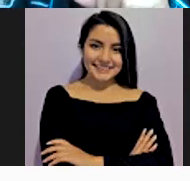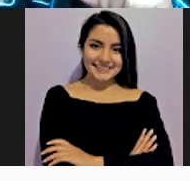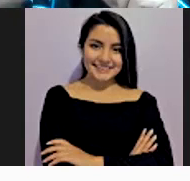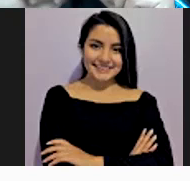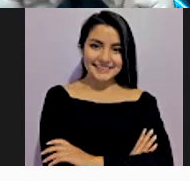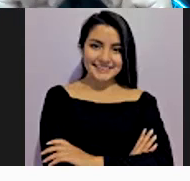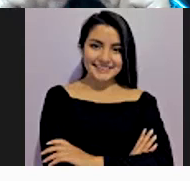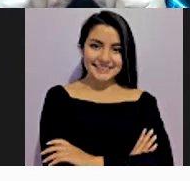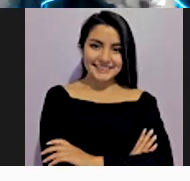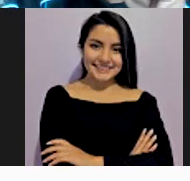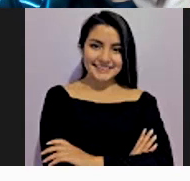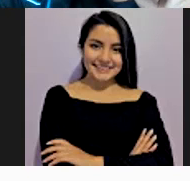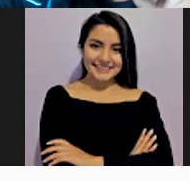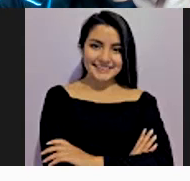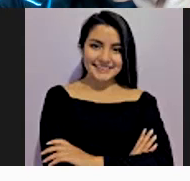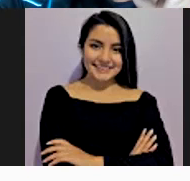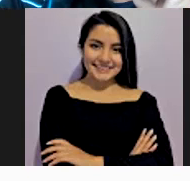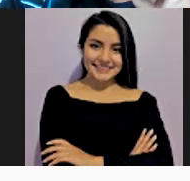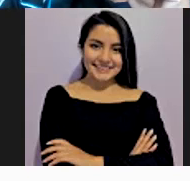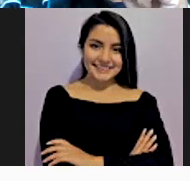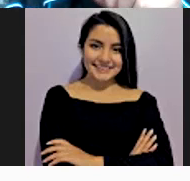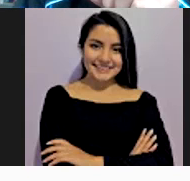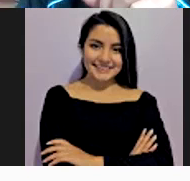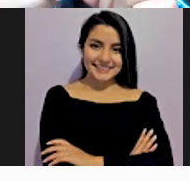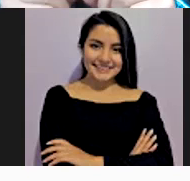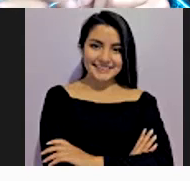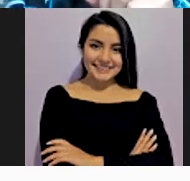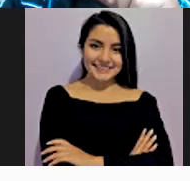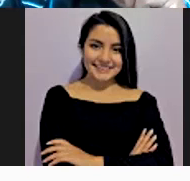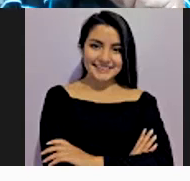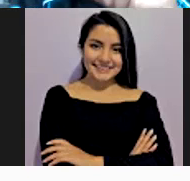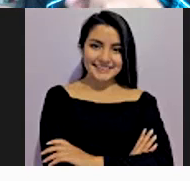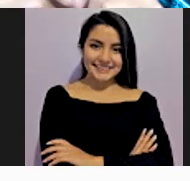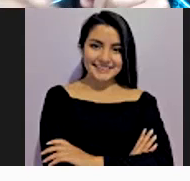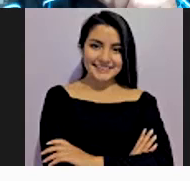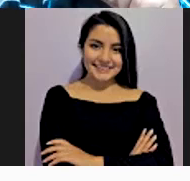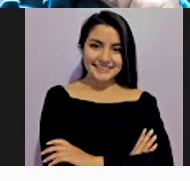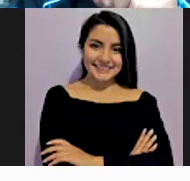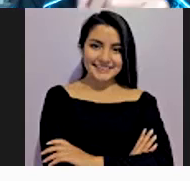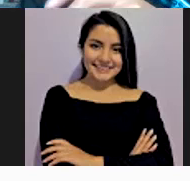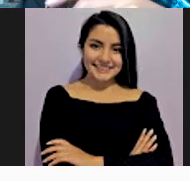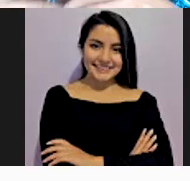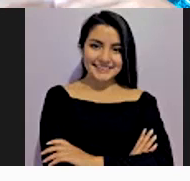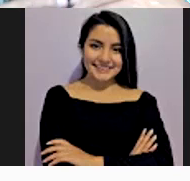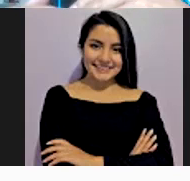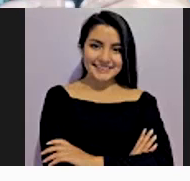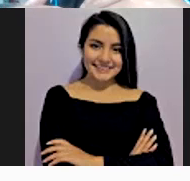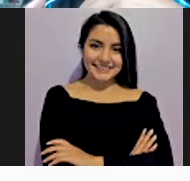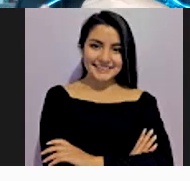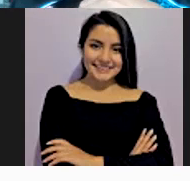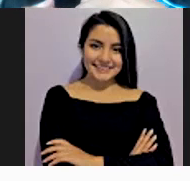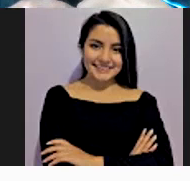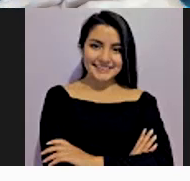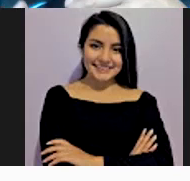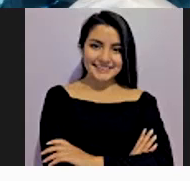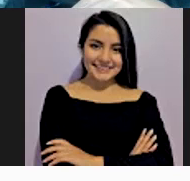del calado en función de la distancia, ¿no es cierto? De la velocidad en función de la distancia, del caudal en función de la distancia, es decir, esa es,